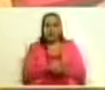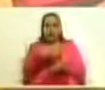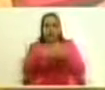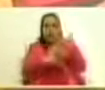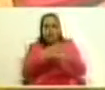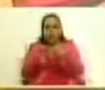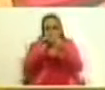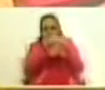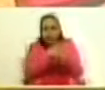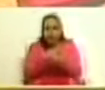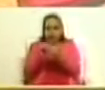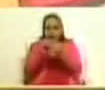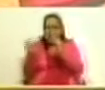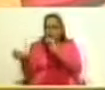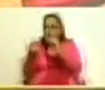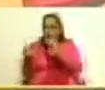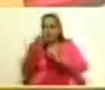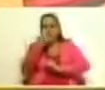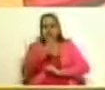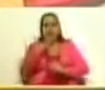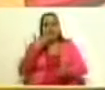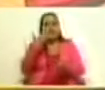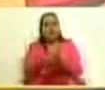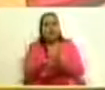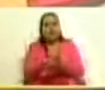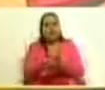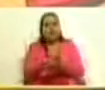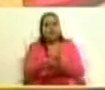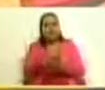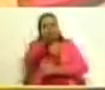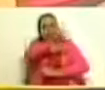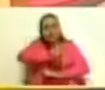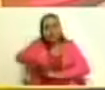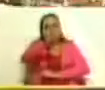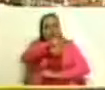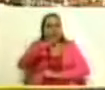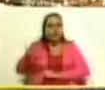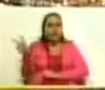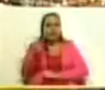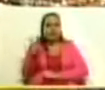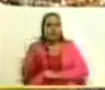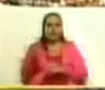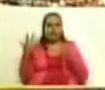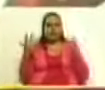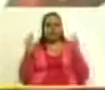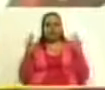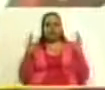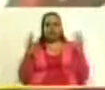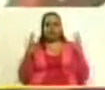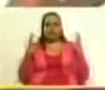hermoso, bonito debate. Gracias en nombre de todo el pueblo de Venezuela.